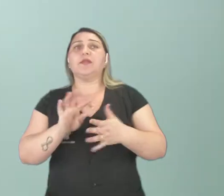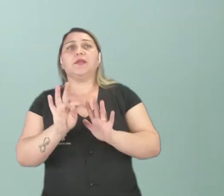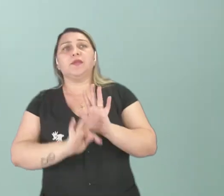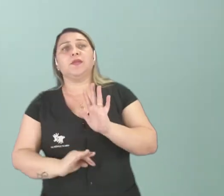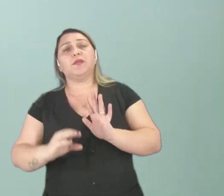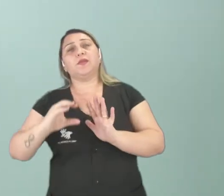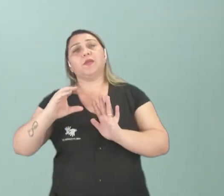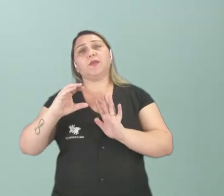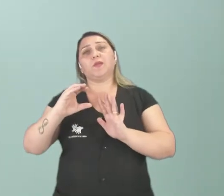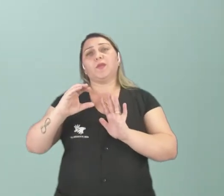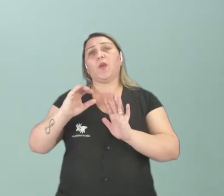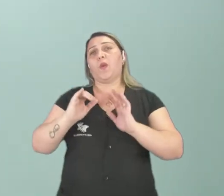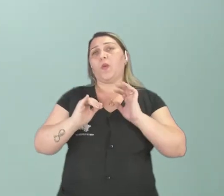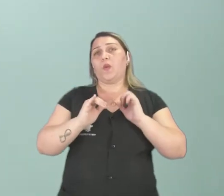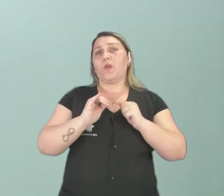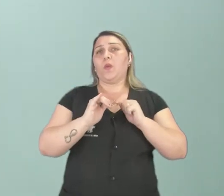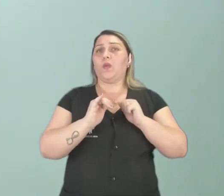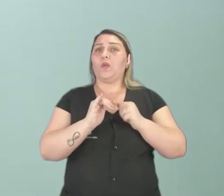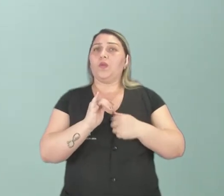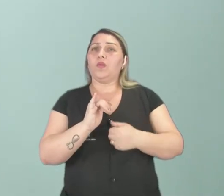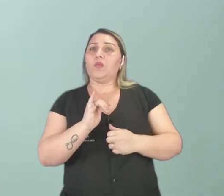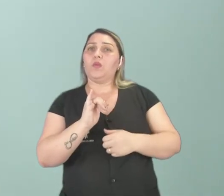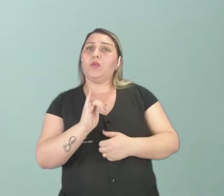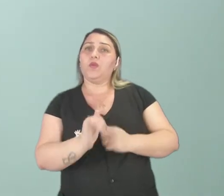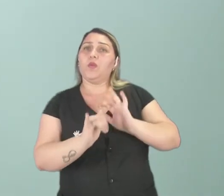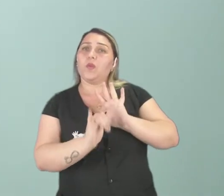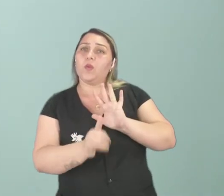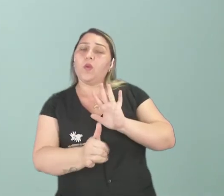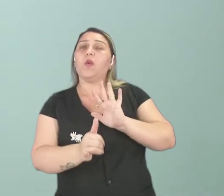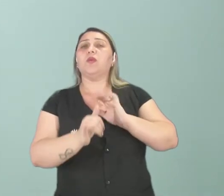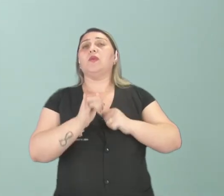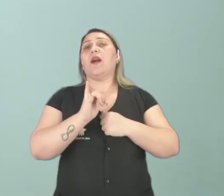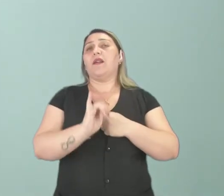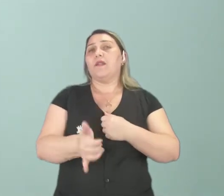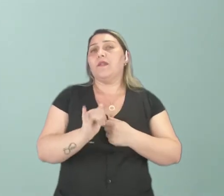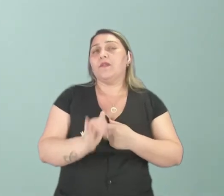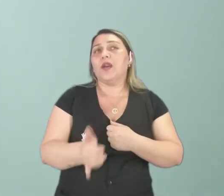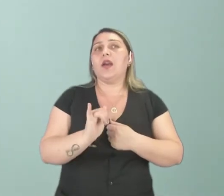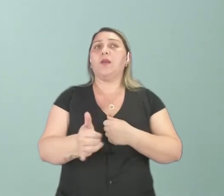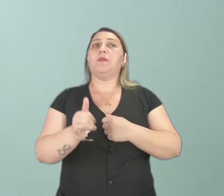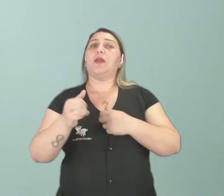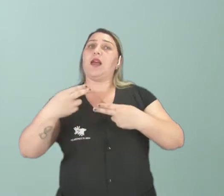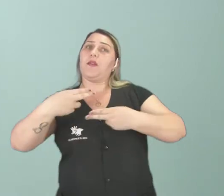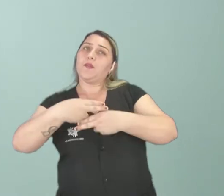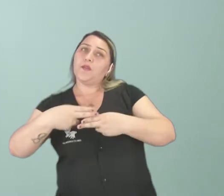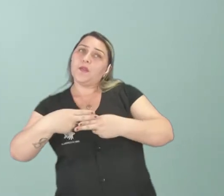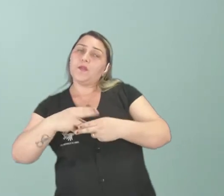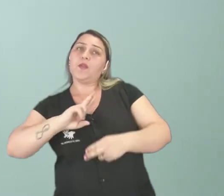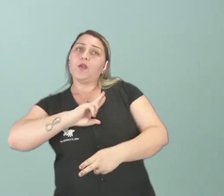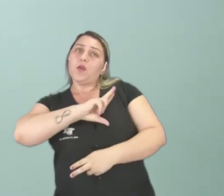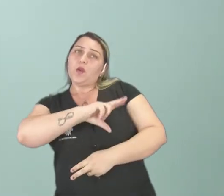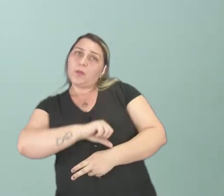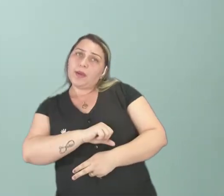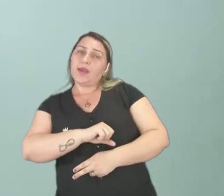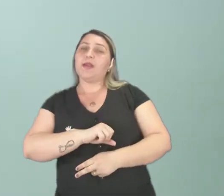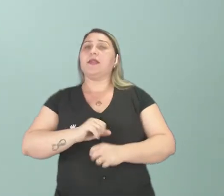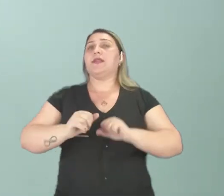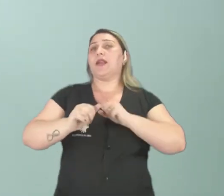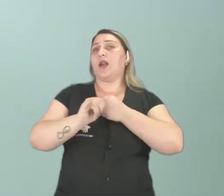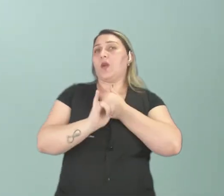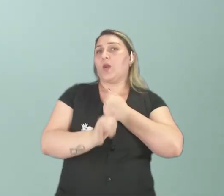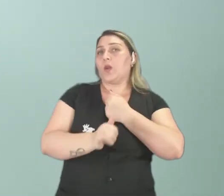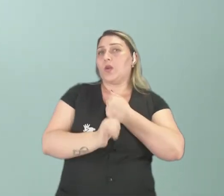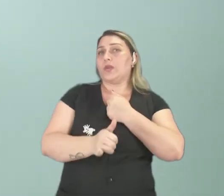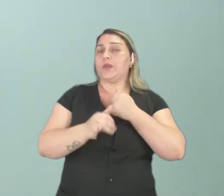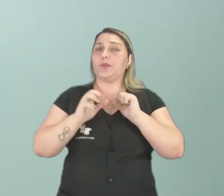o conto, a fábula, romance, a novela ou a telenovela e a